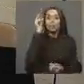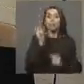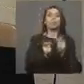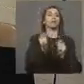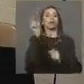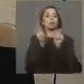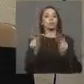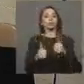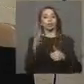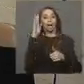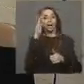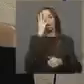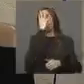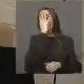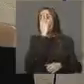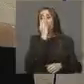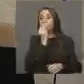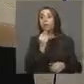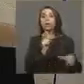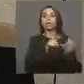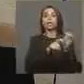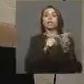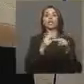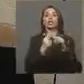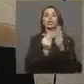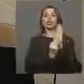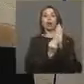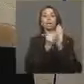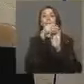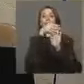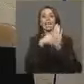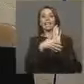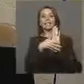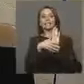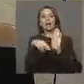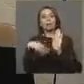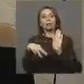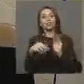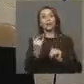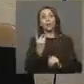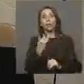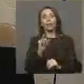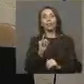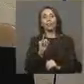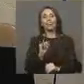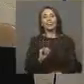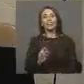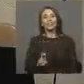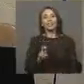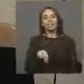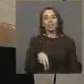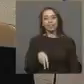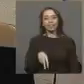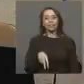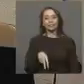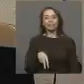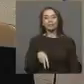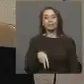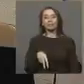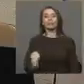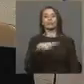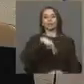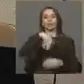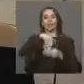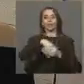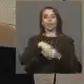verse atraídos a participar en la lista municipal de la UDI o de Renovación Nacional. En consecuencia, vamos a